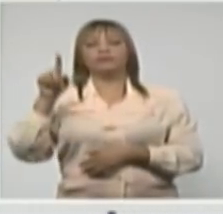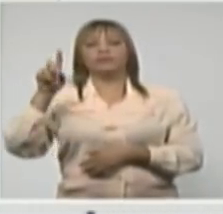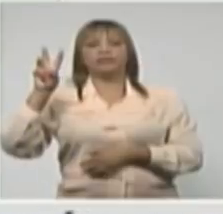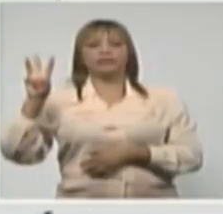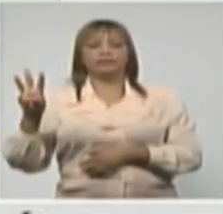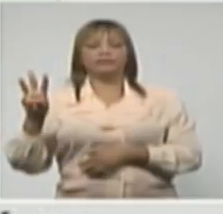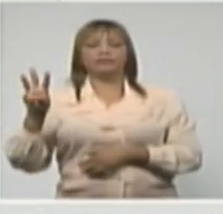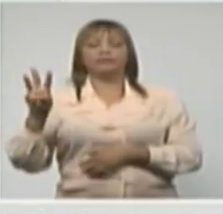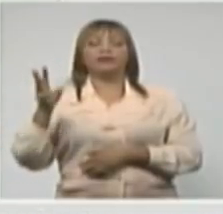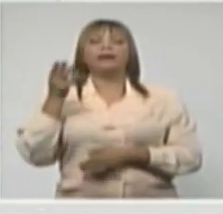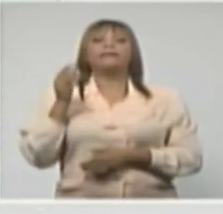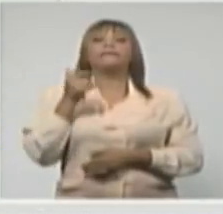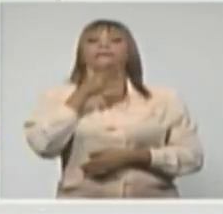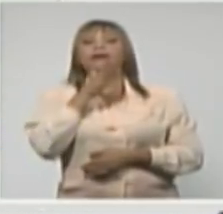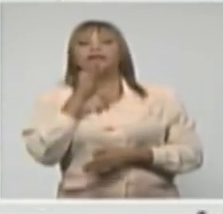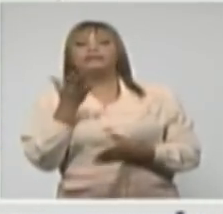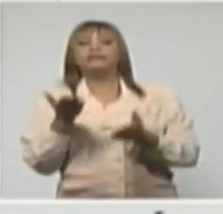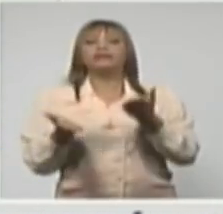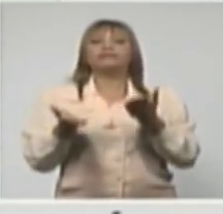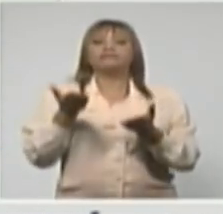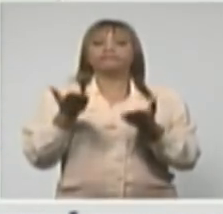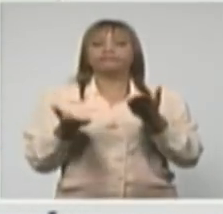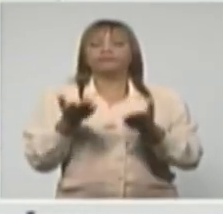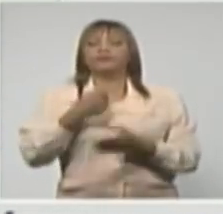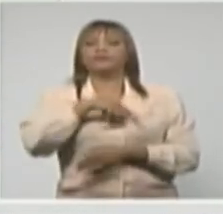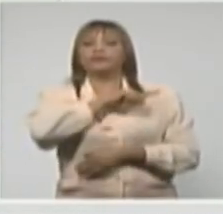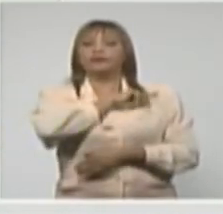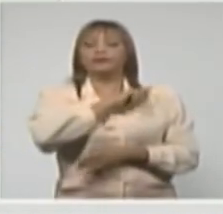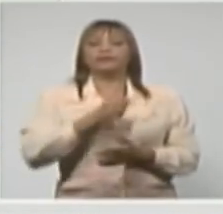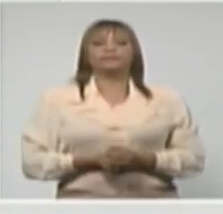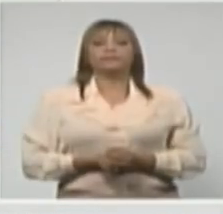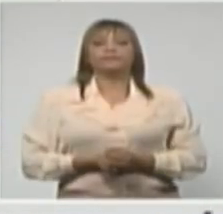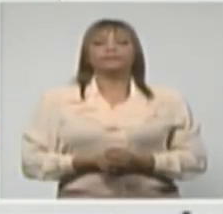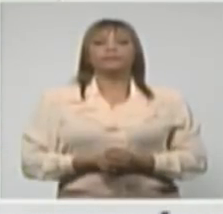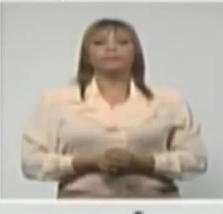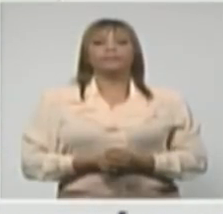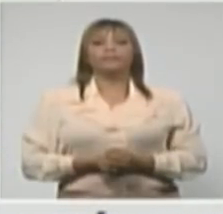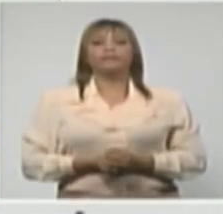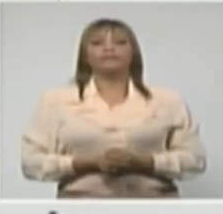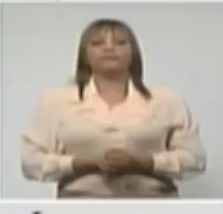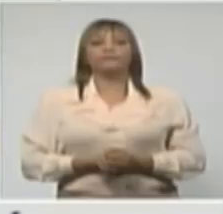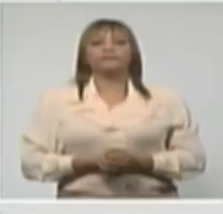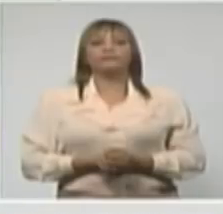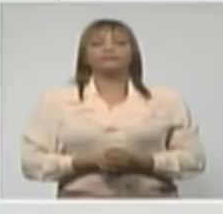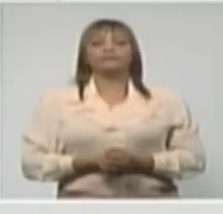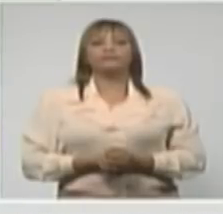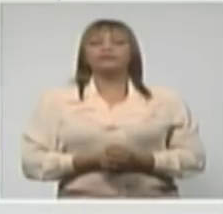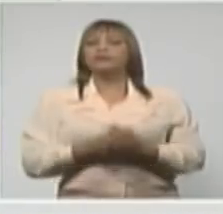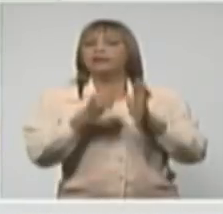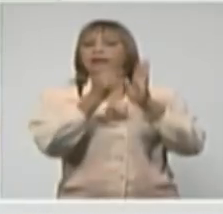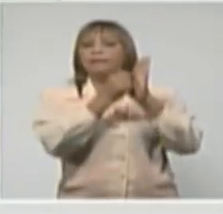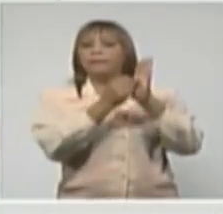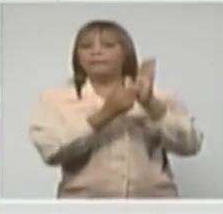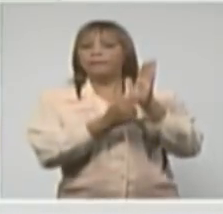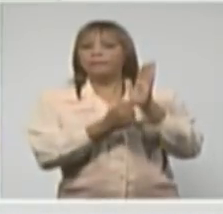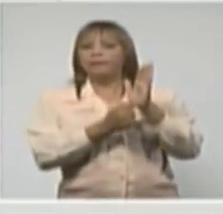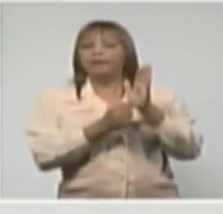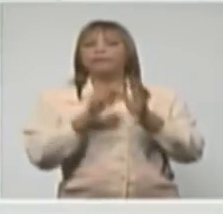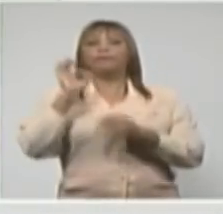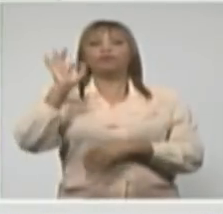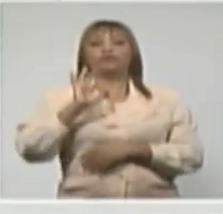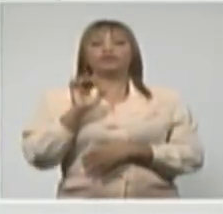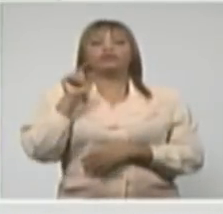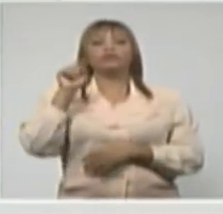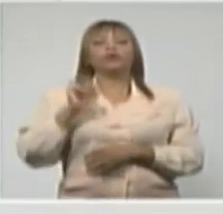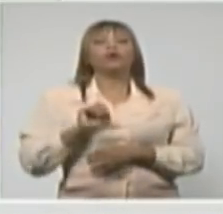similares a las del día de ayer. Este es un indicador, estamos hablando de tasa de incidencia en los últimos 15